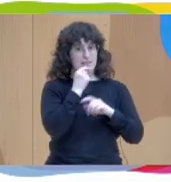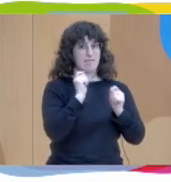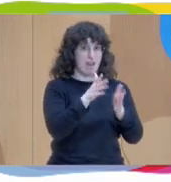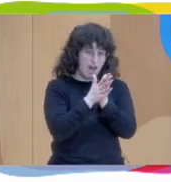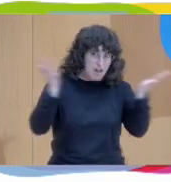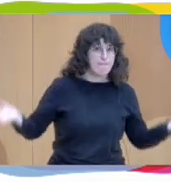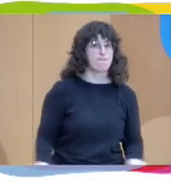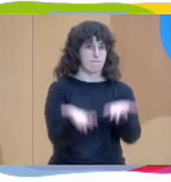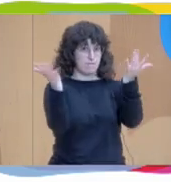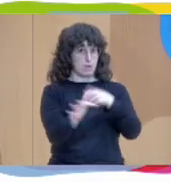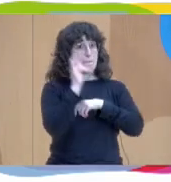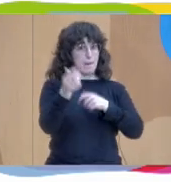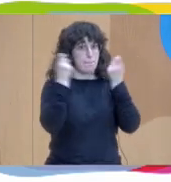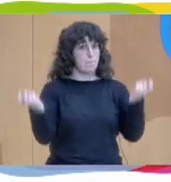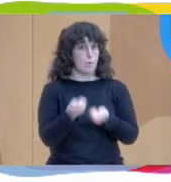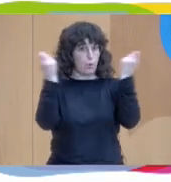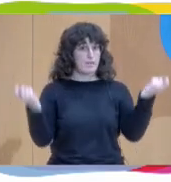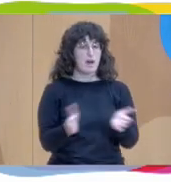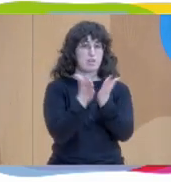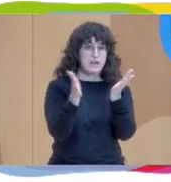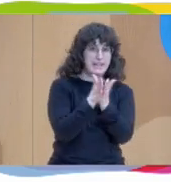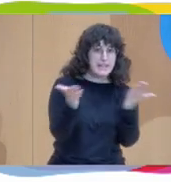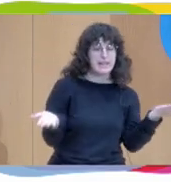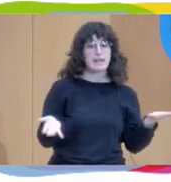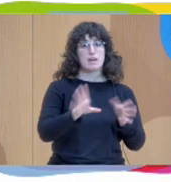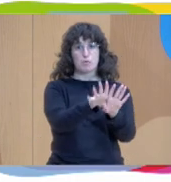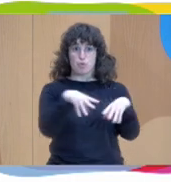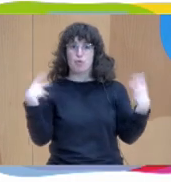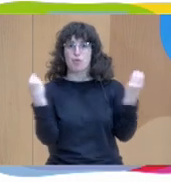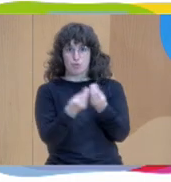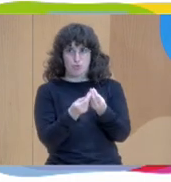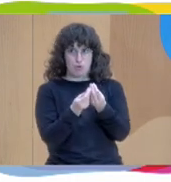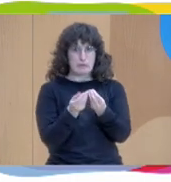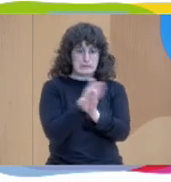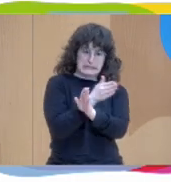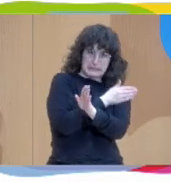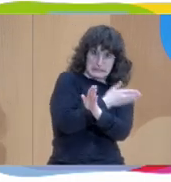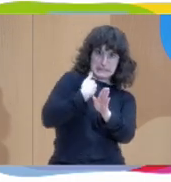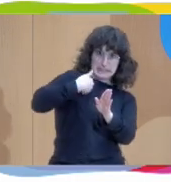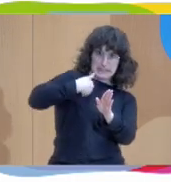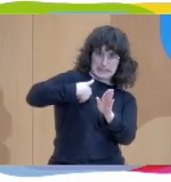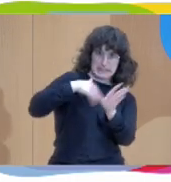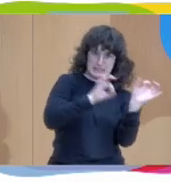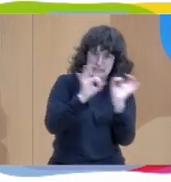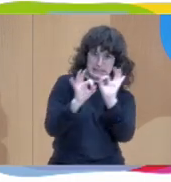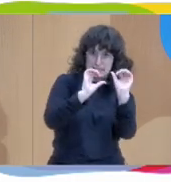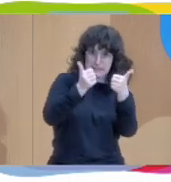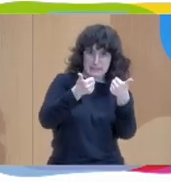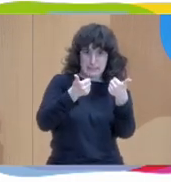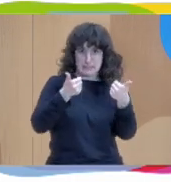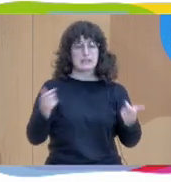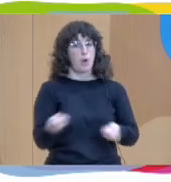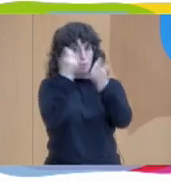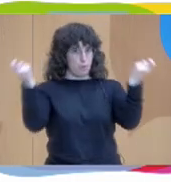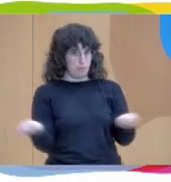de publicaciones de libros y de documentos que ya hemos hecho que ya hemos iniciado eh con dos publicaciones